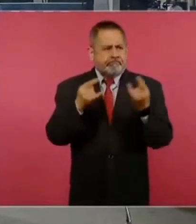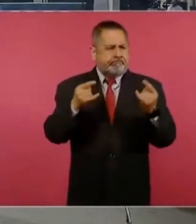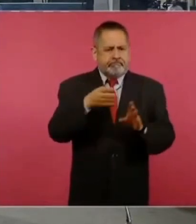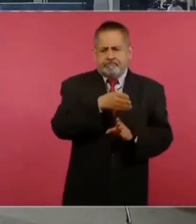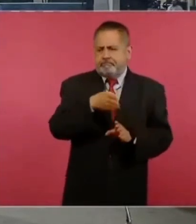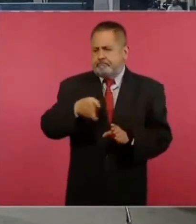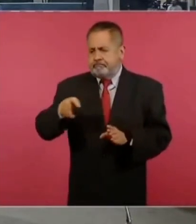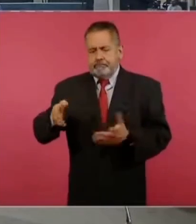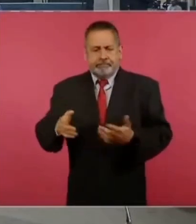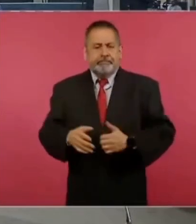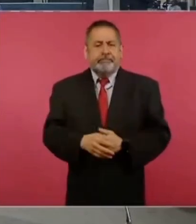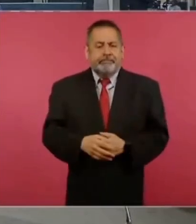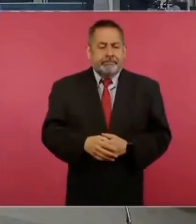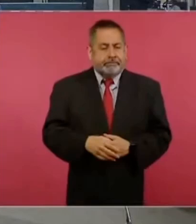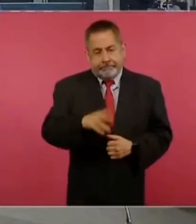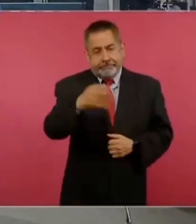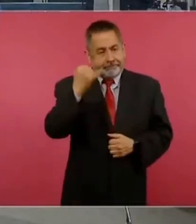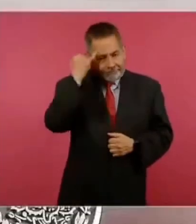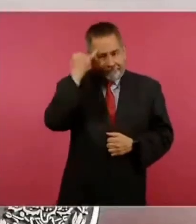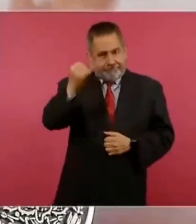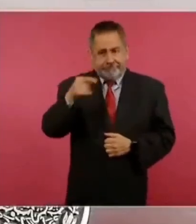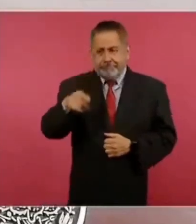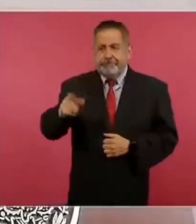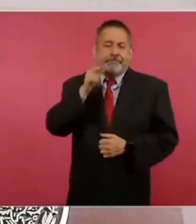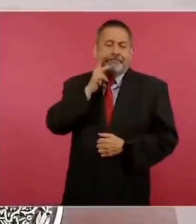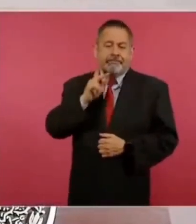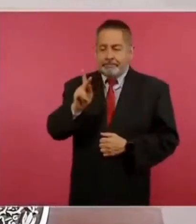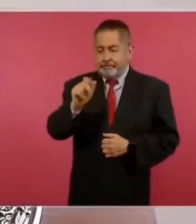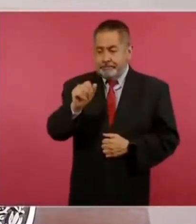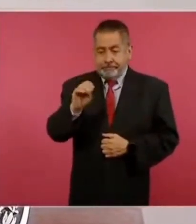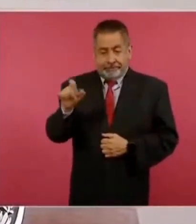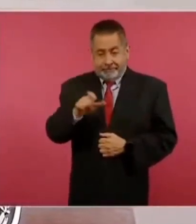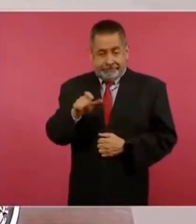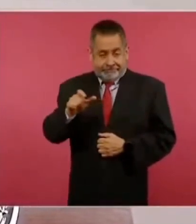Imagínense, toda la inversión en Pemex se hacía